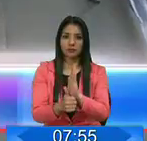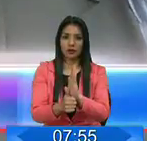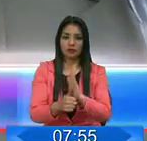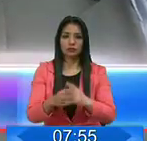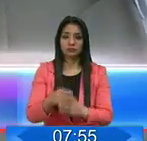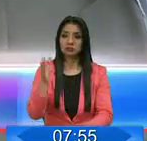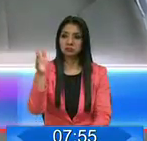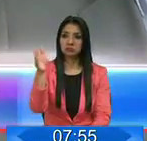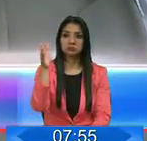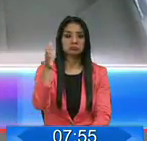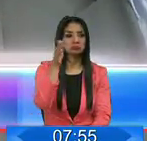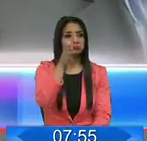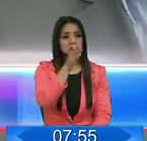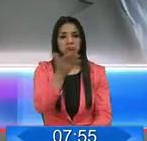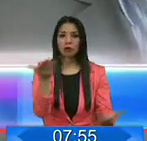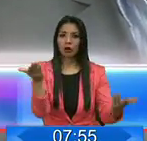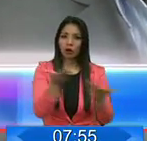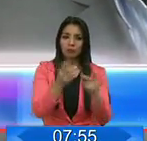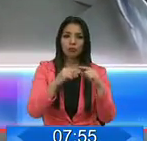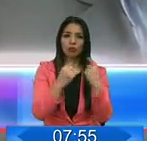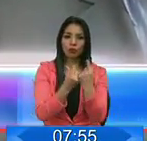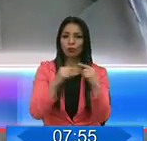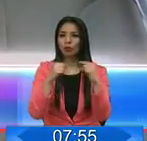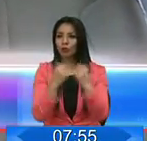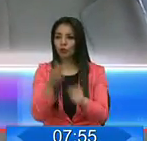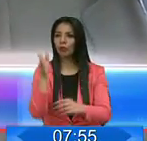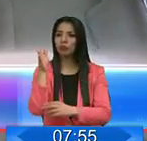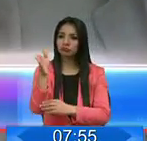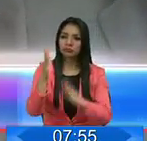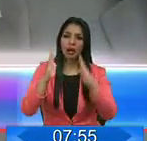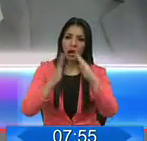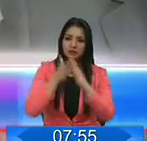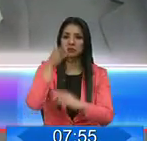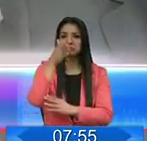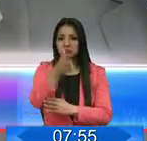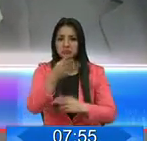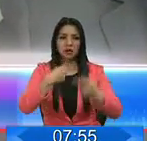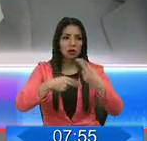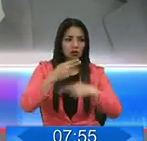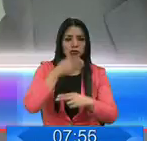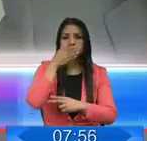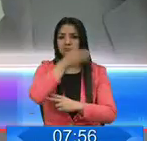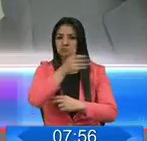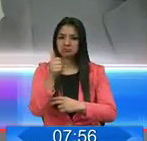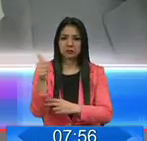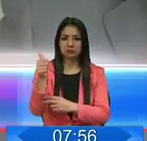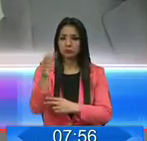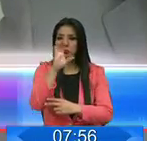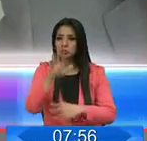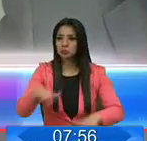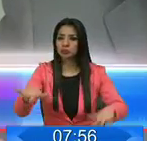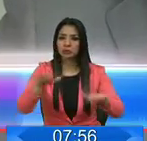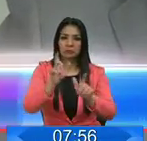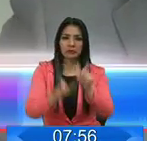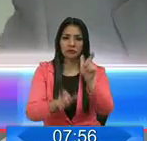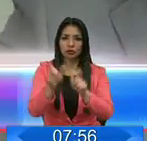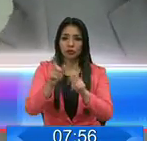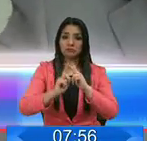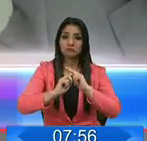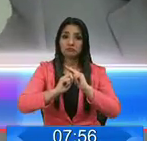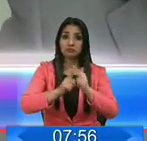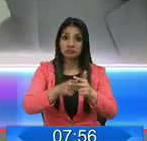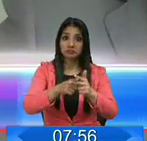calle a través de nuestras brigadas puerta a puerta, a través de la propia entrega de créditos dentro